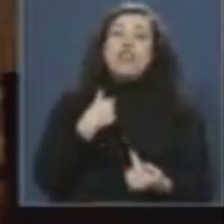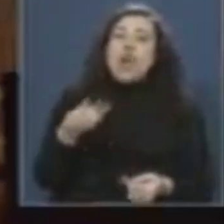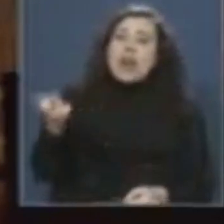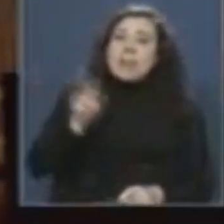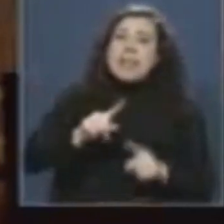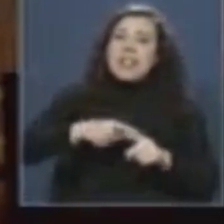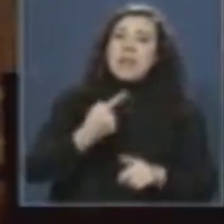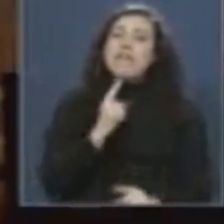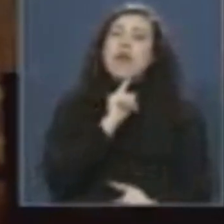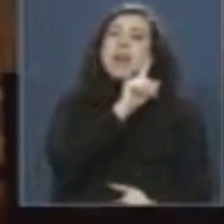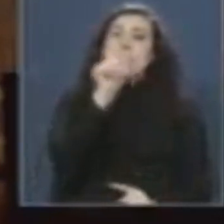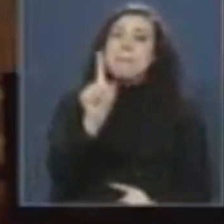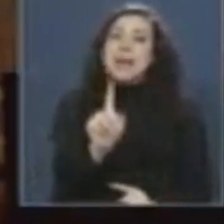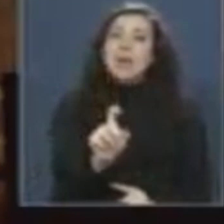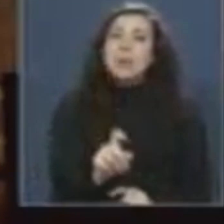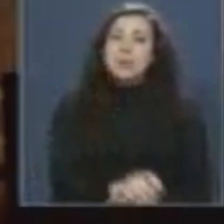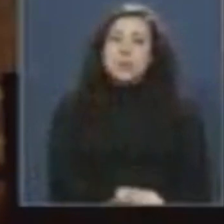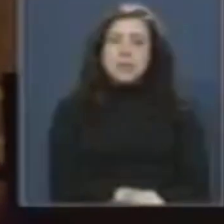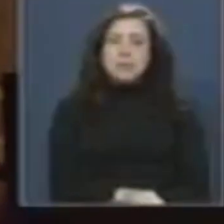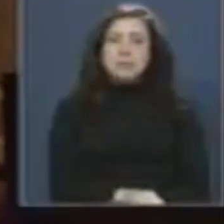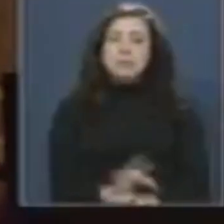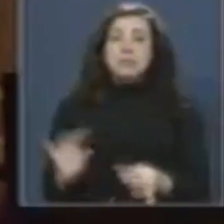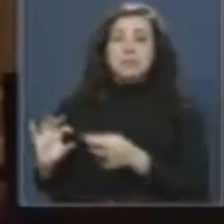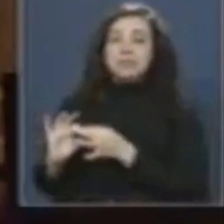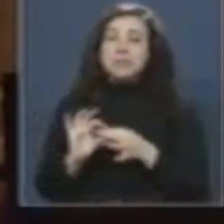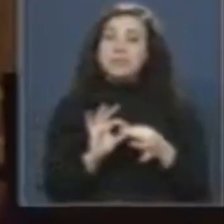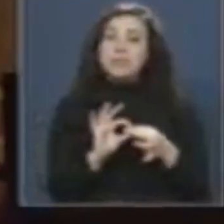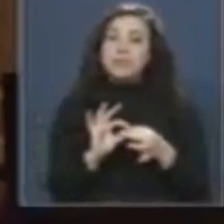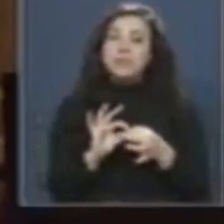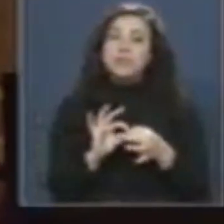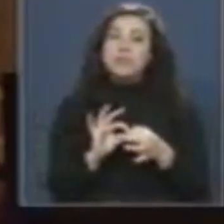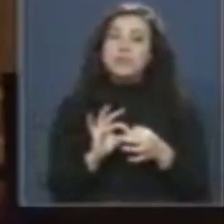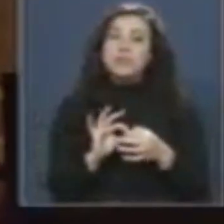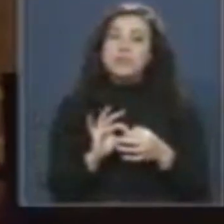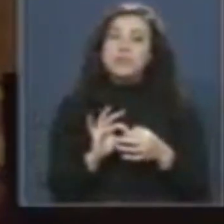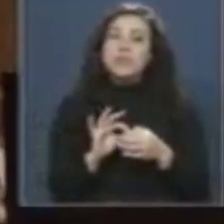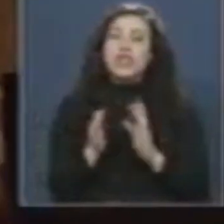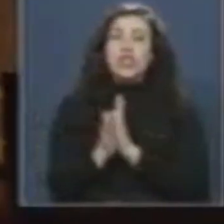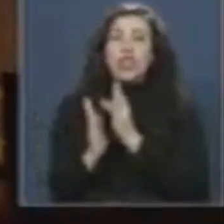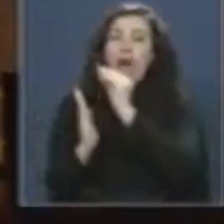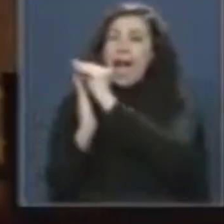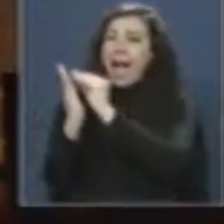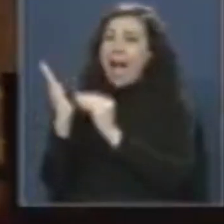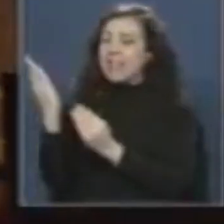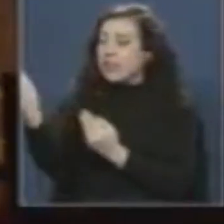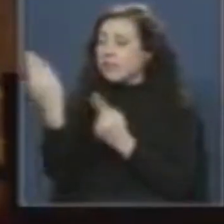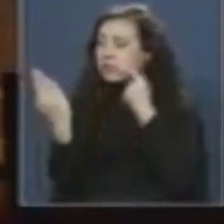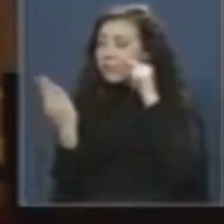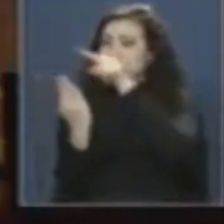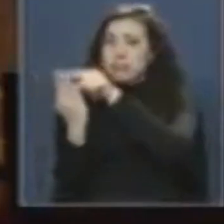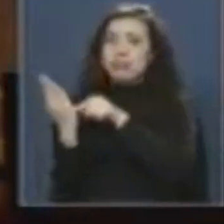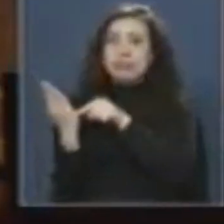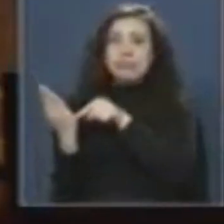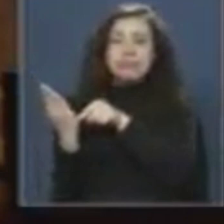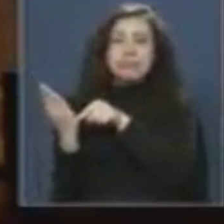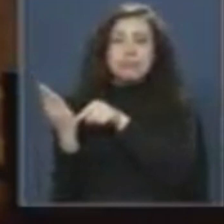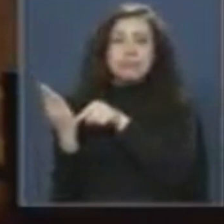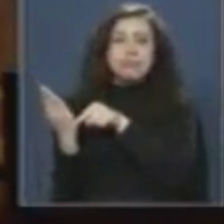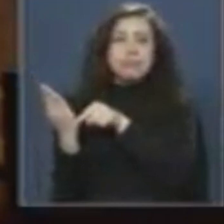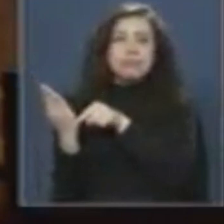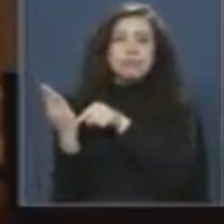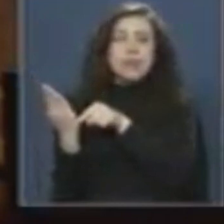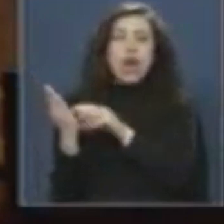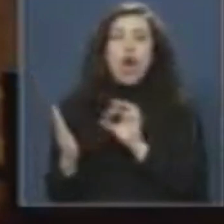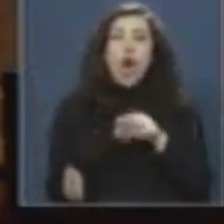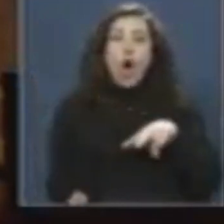a hacer la pregunta. Razón por la cual, presidente, con todos los antecedentes que tenemos, antecedentes